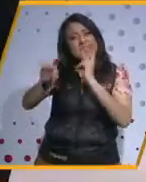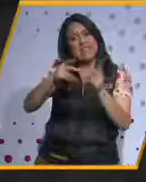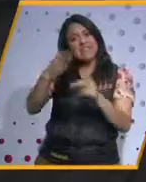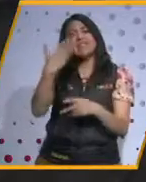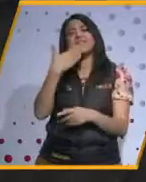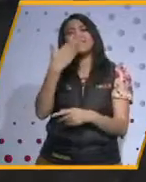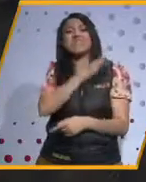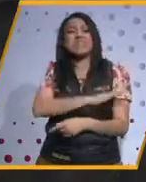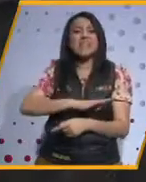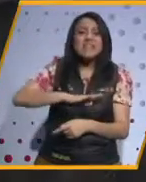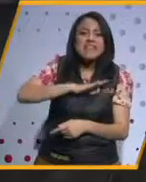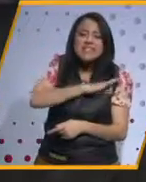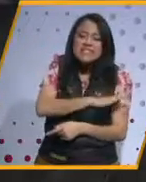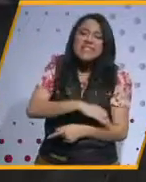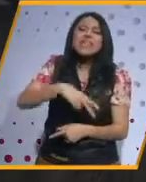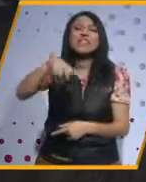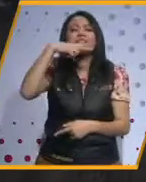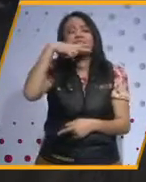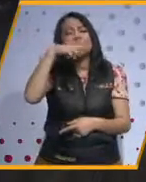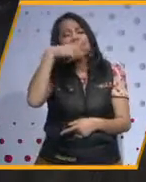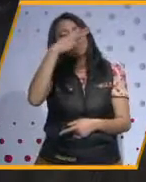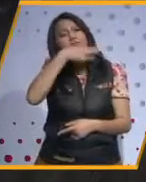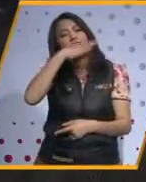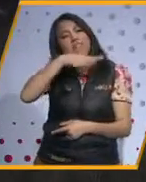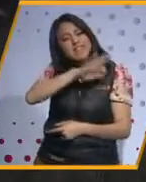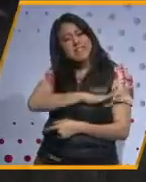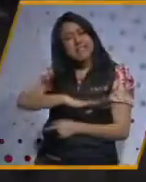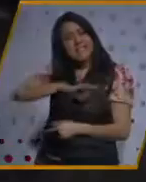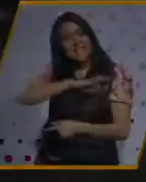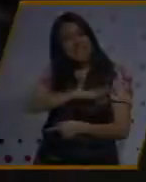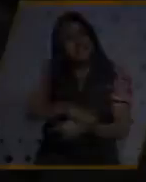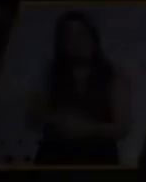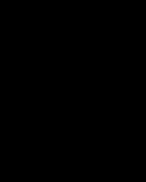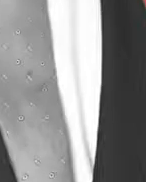Felicidades, felices fiestas para ti, los gracias, tuyos y para toda la gente de la delegación. Gracias. Muy